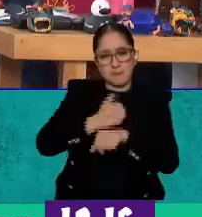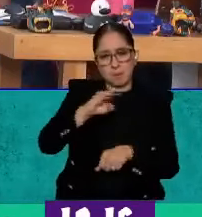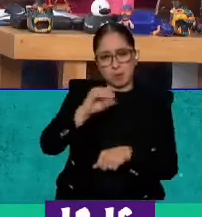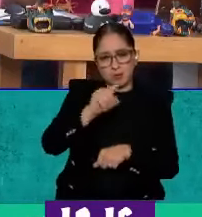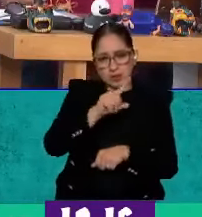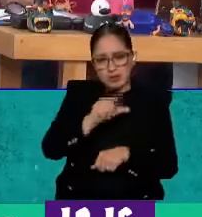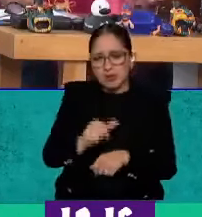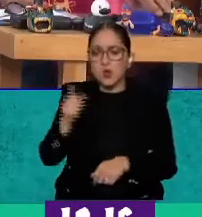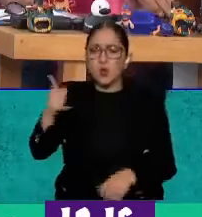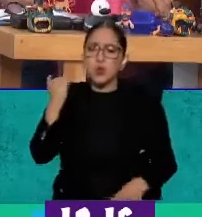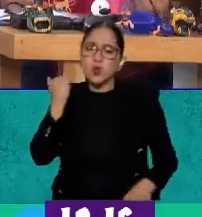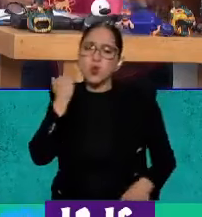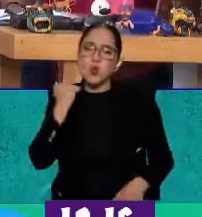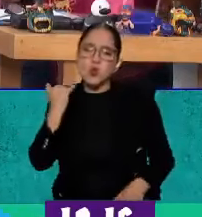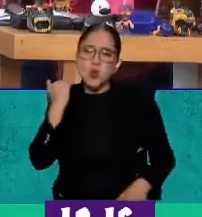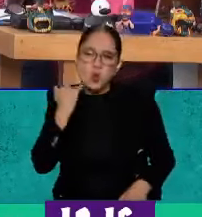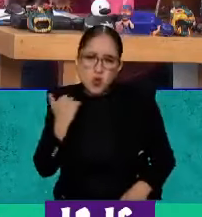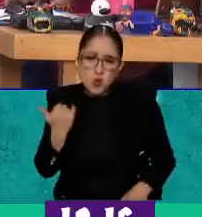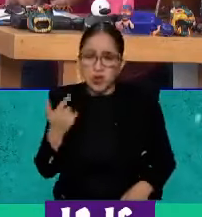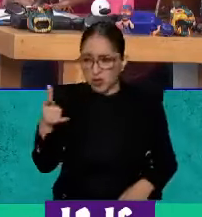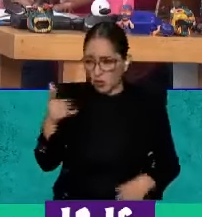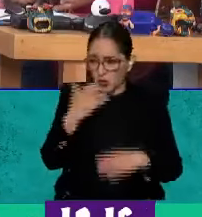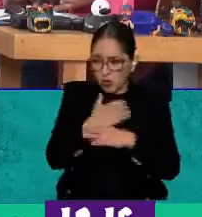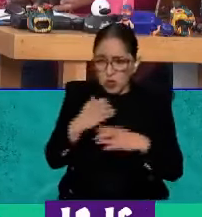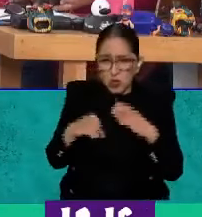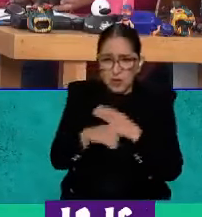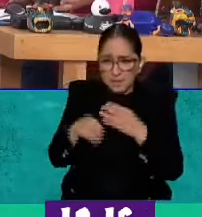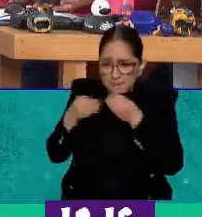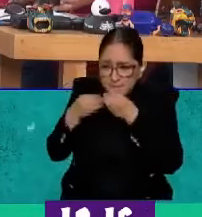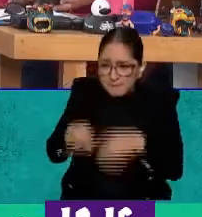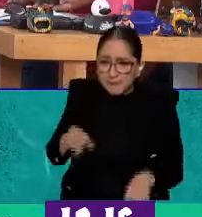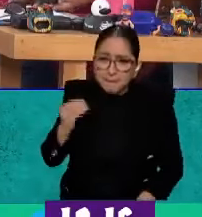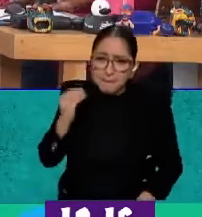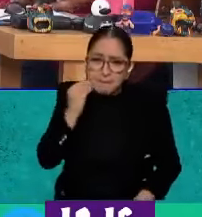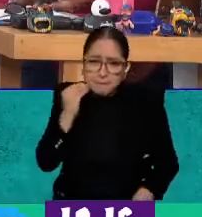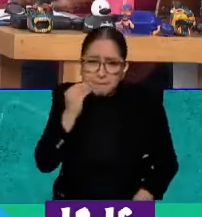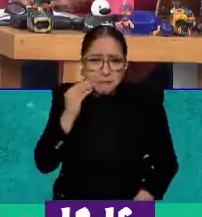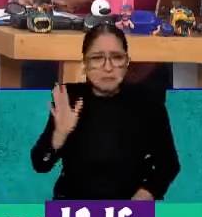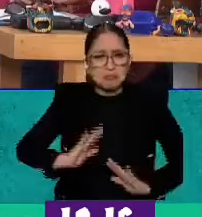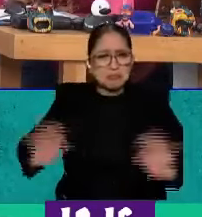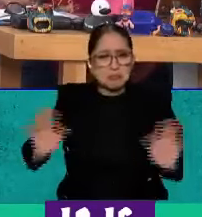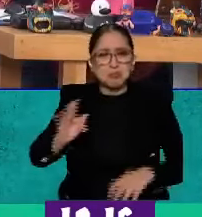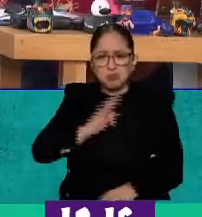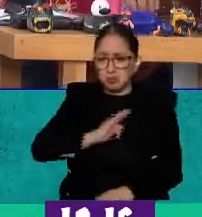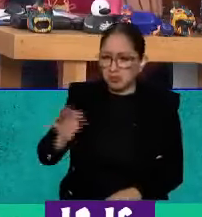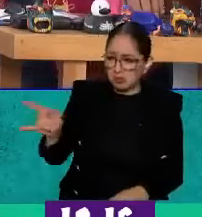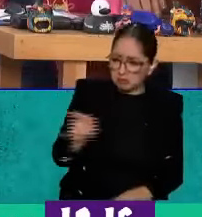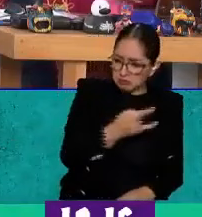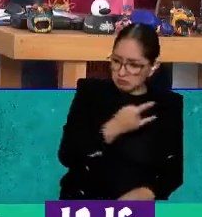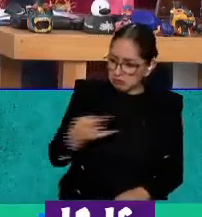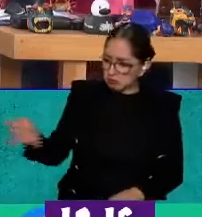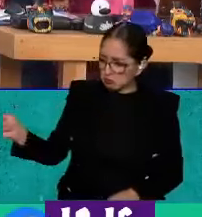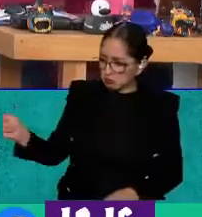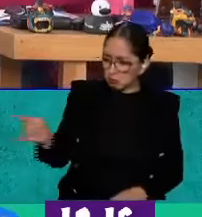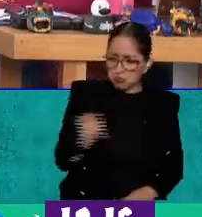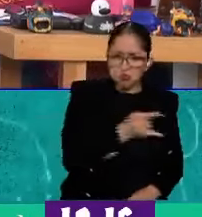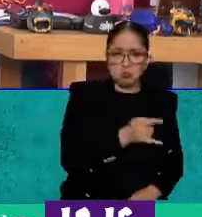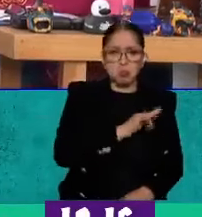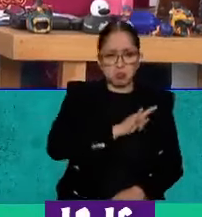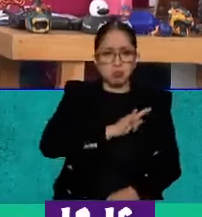jugos, cosas que no necesariamente se echan a perder tan fácilmente, esas sí pueden ir en la puerta del refrigerador, ¿va?